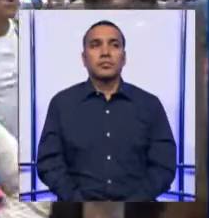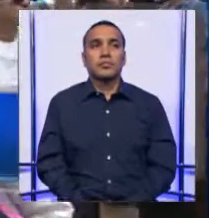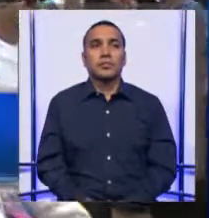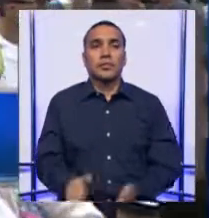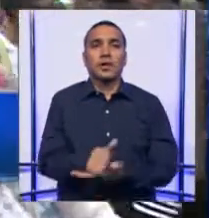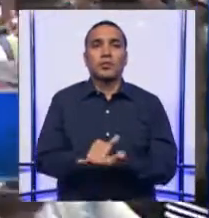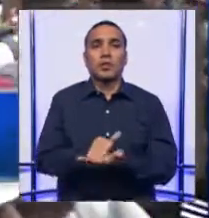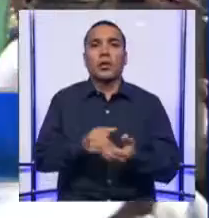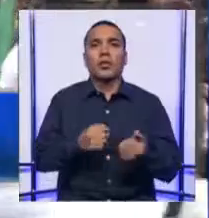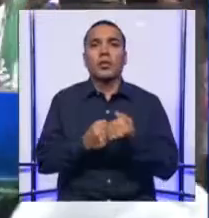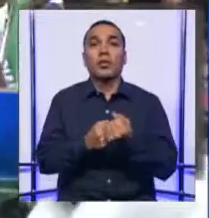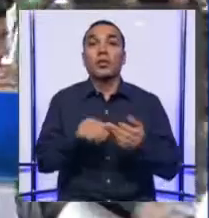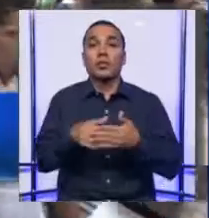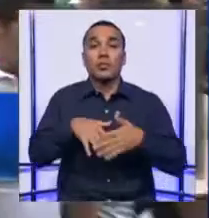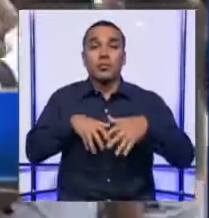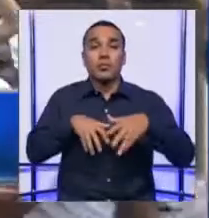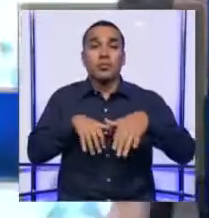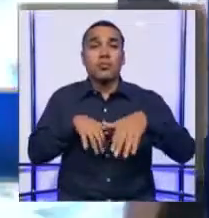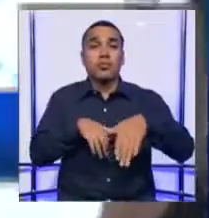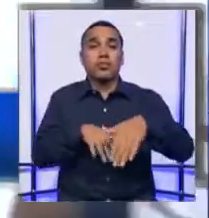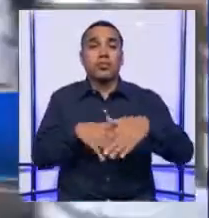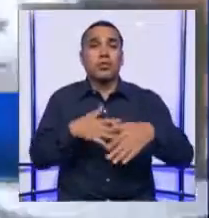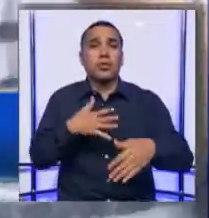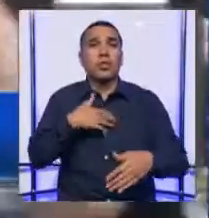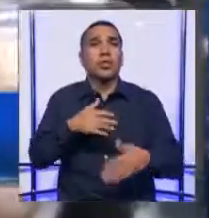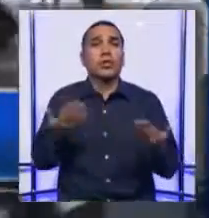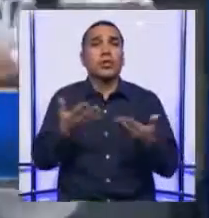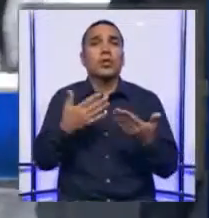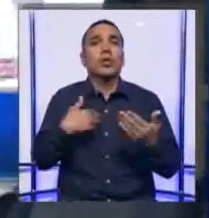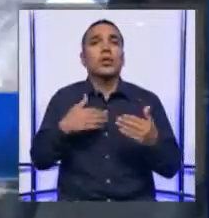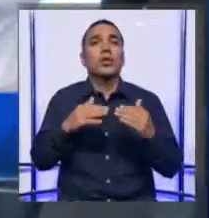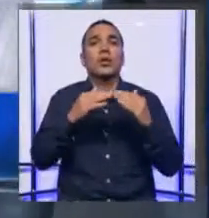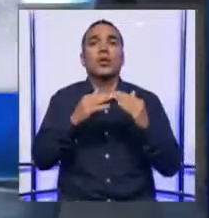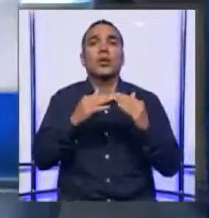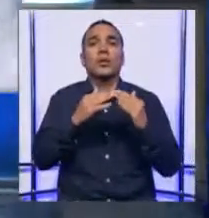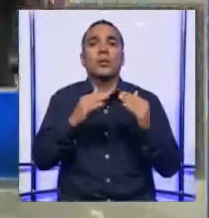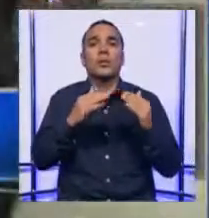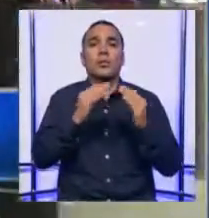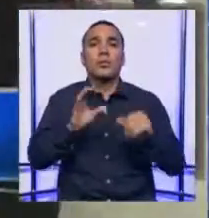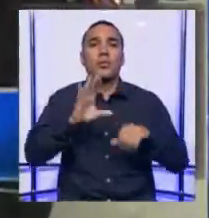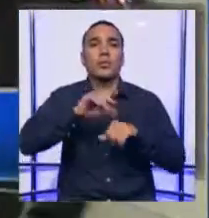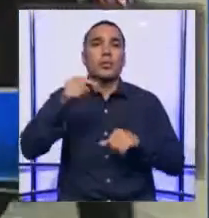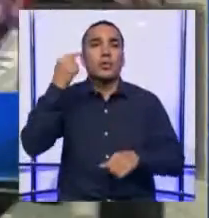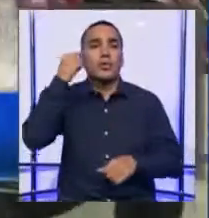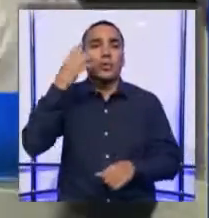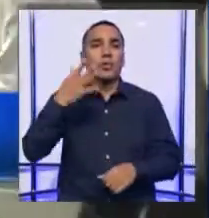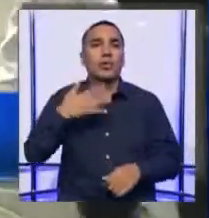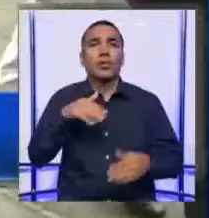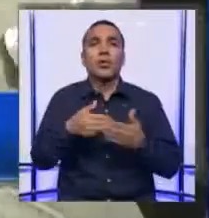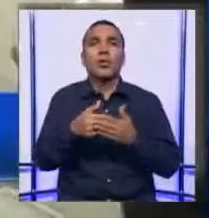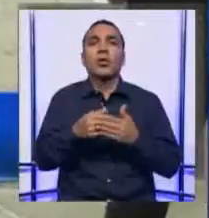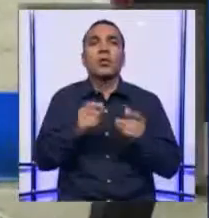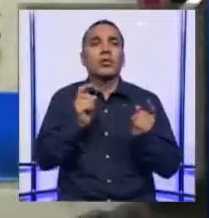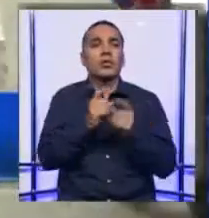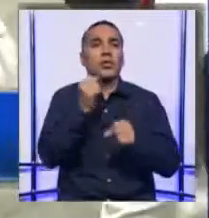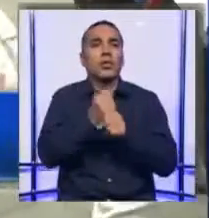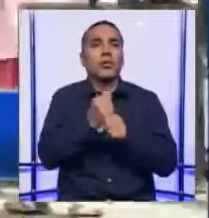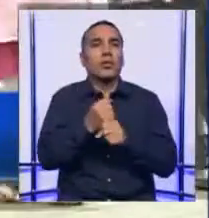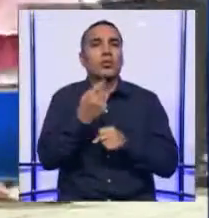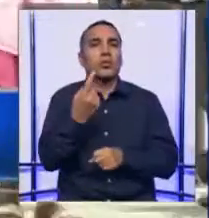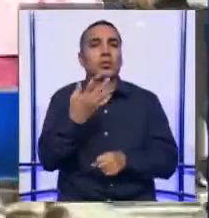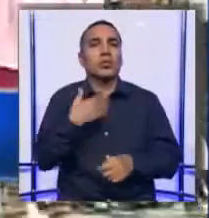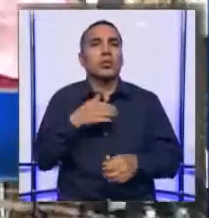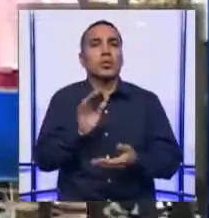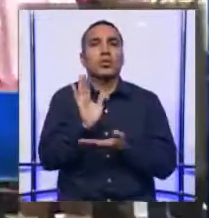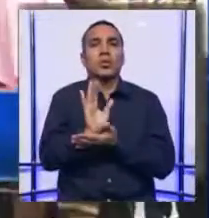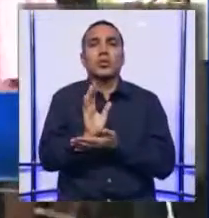La movilización multitudinaria se congregó en la Plaza Grande. Eran los miembros de la Central Unitaria de Trabajadores y del